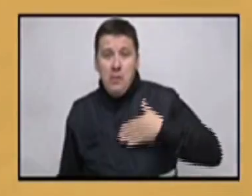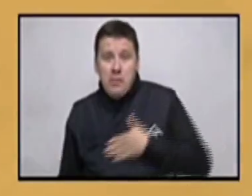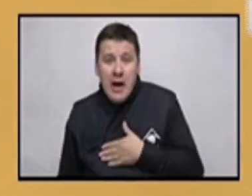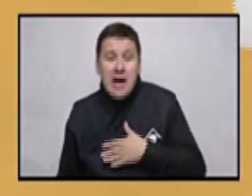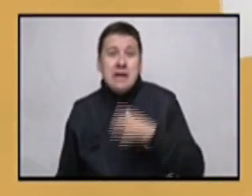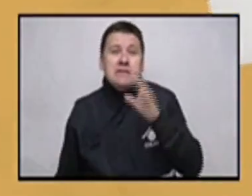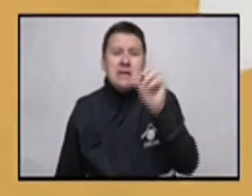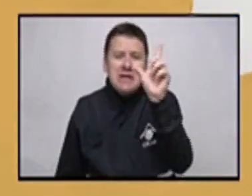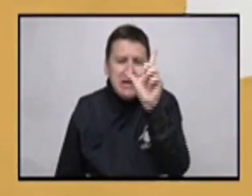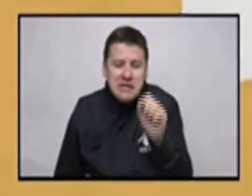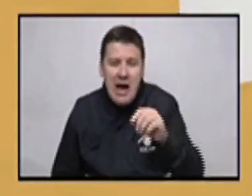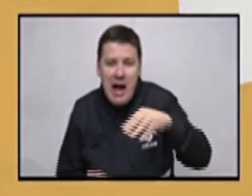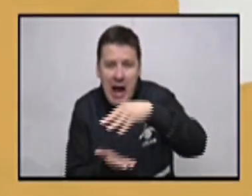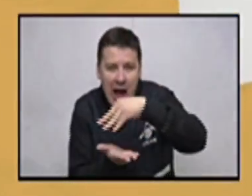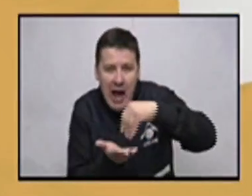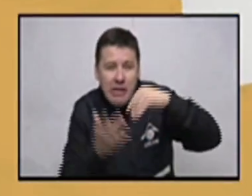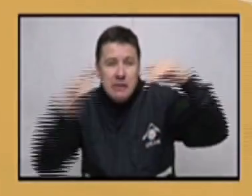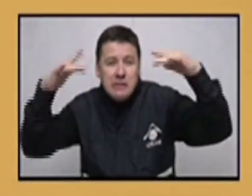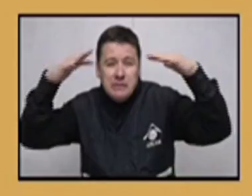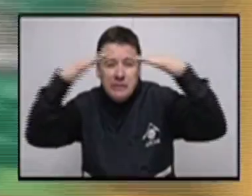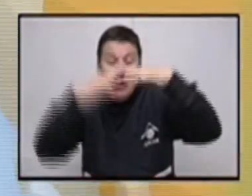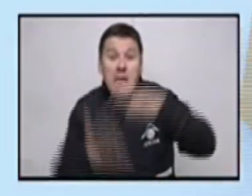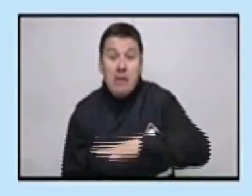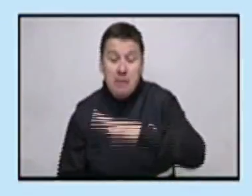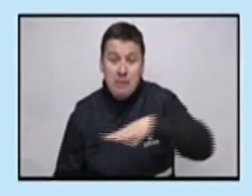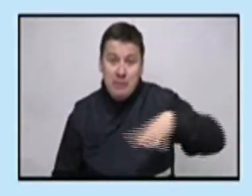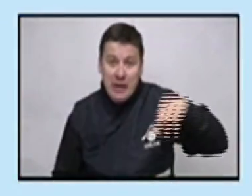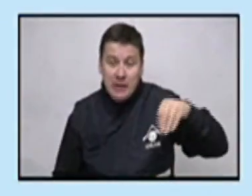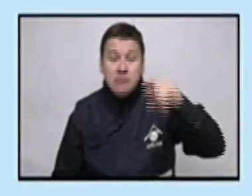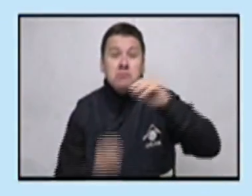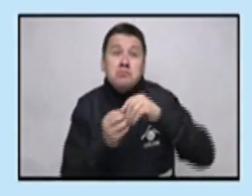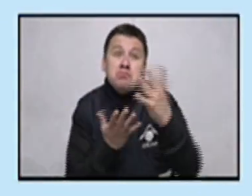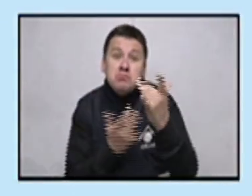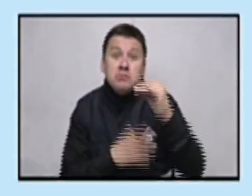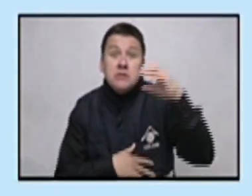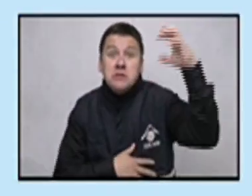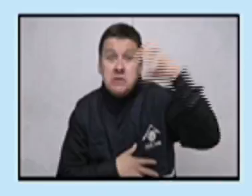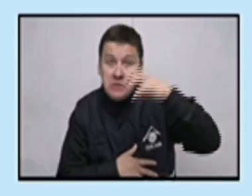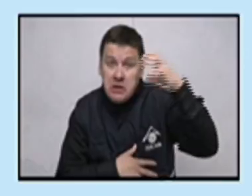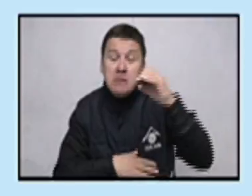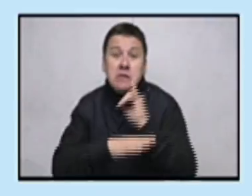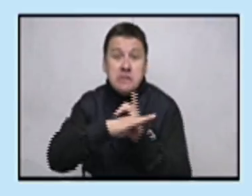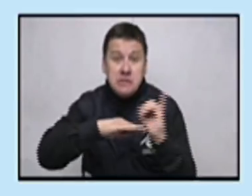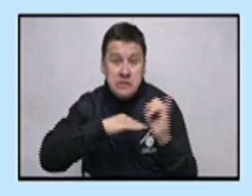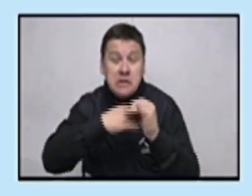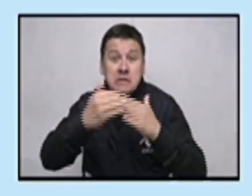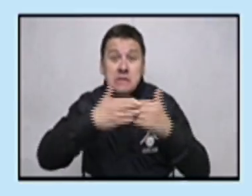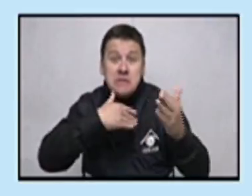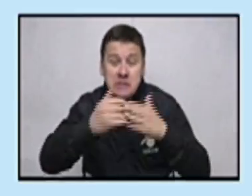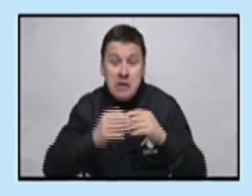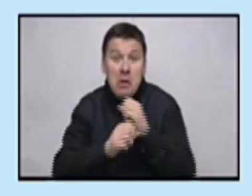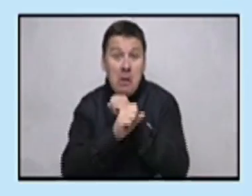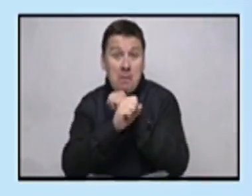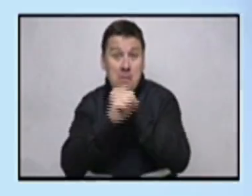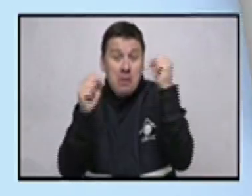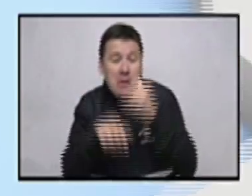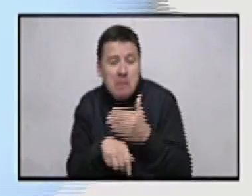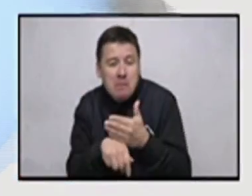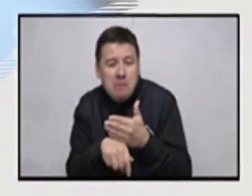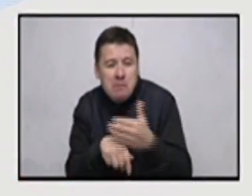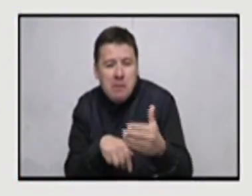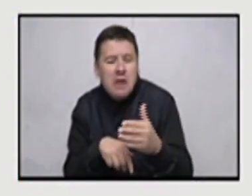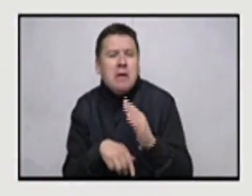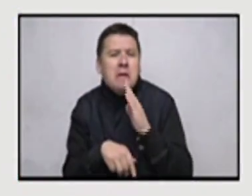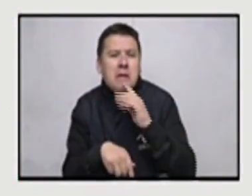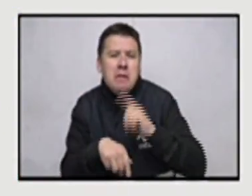Cesar, Atlántico y el sur de Sucre y Magdalena. Espere lloviznas en San Andrés y Providencia en horas de la mañana. Más tarde, predominará